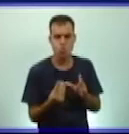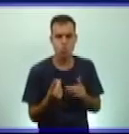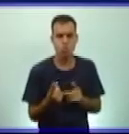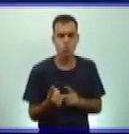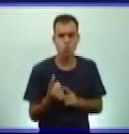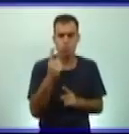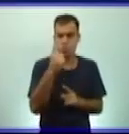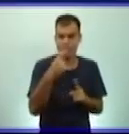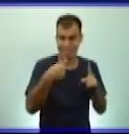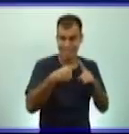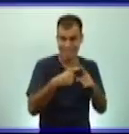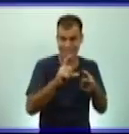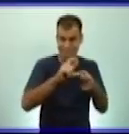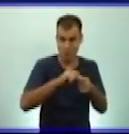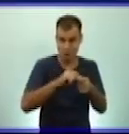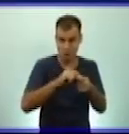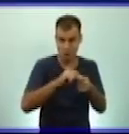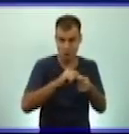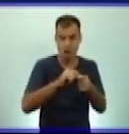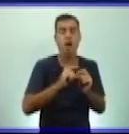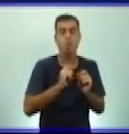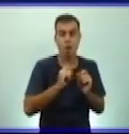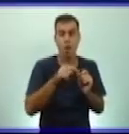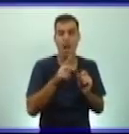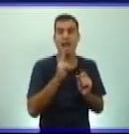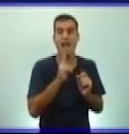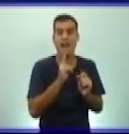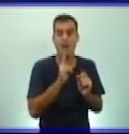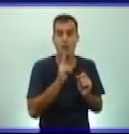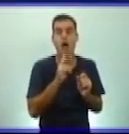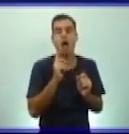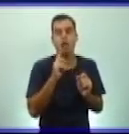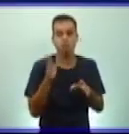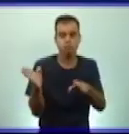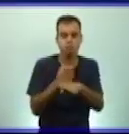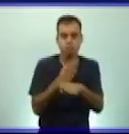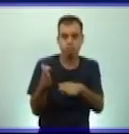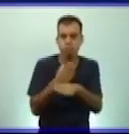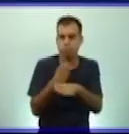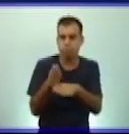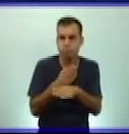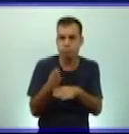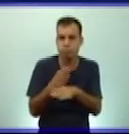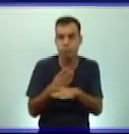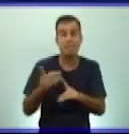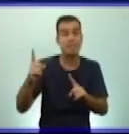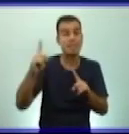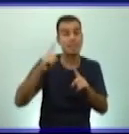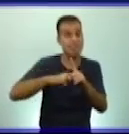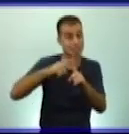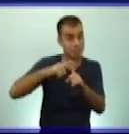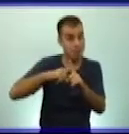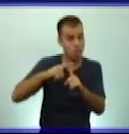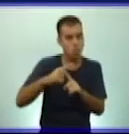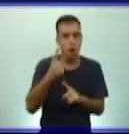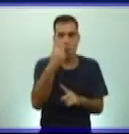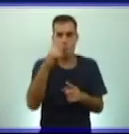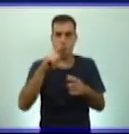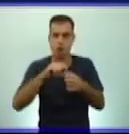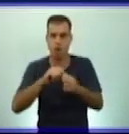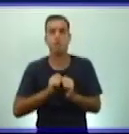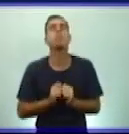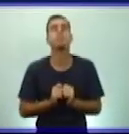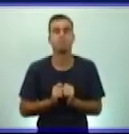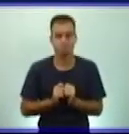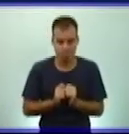kilocaloría a 1 kilogramo de agua, varía su temperatura 1 grado Celsius. Pero ¿qué relación